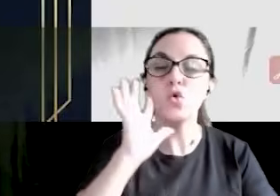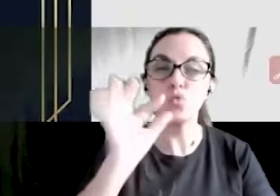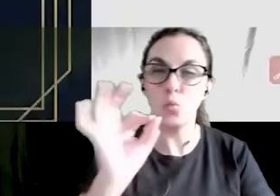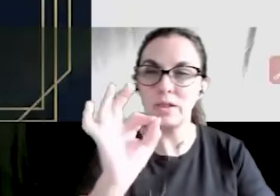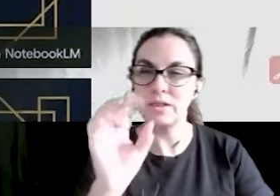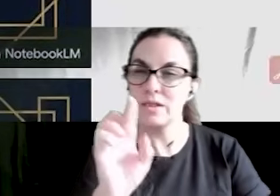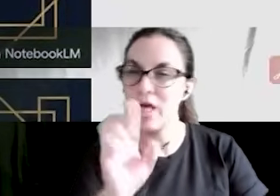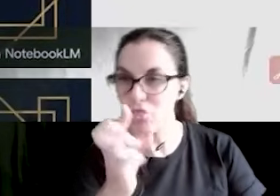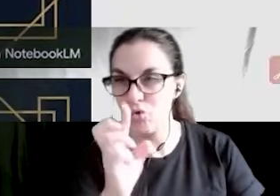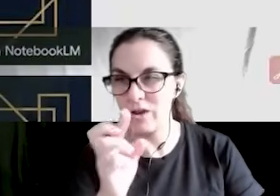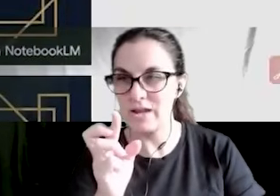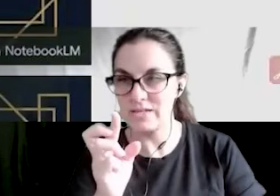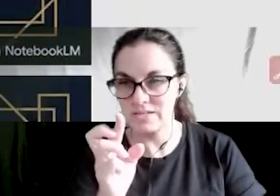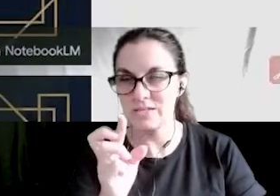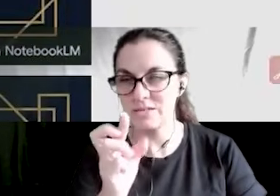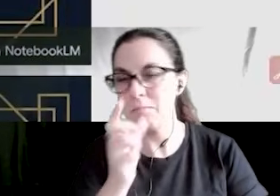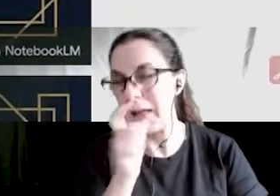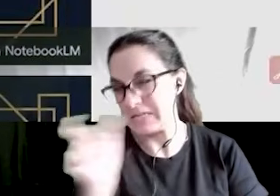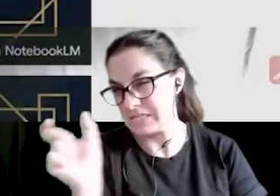número que